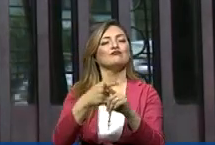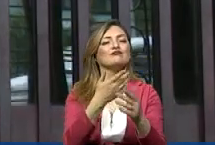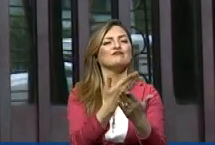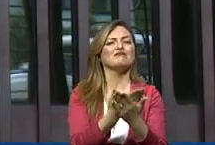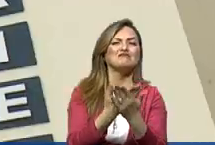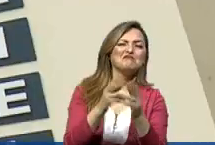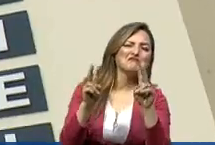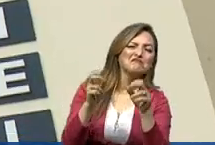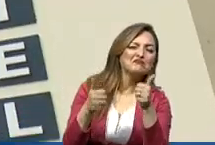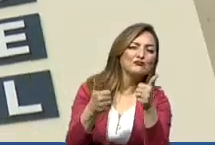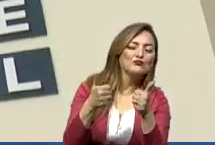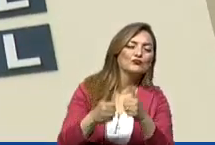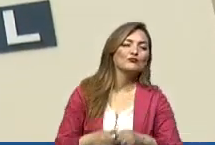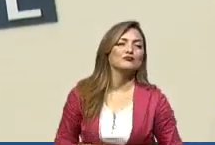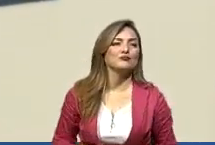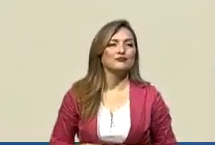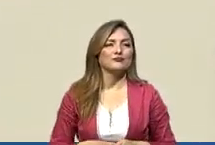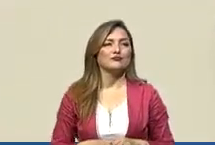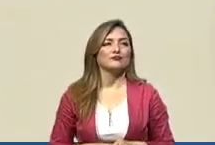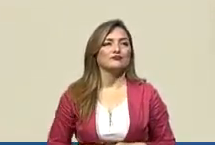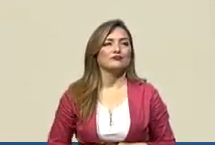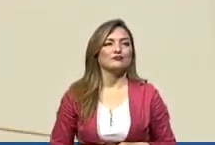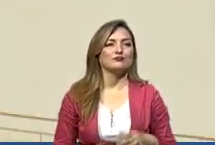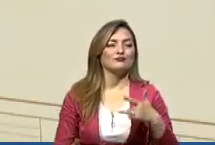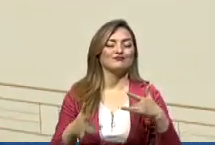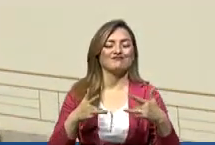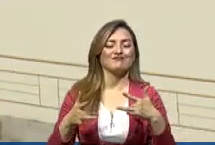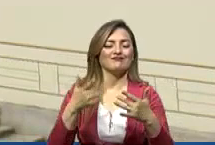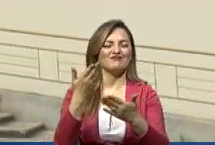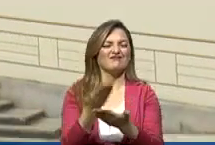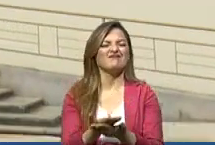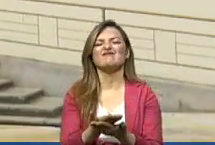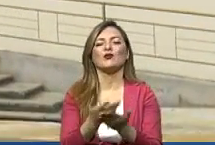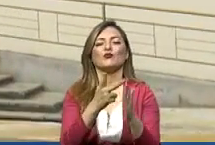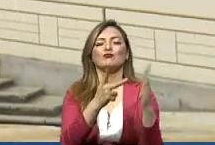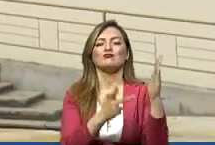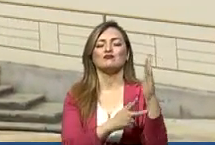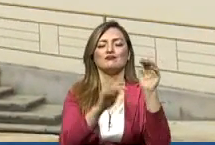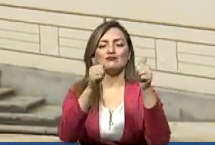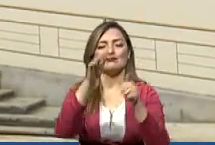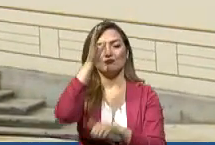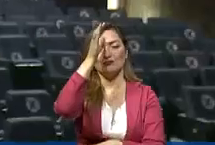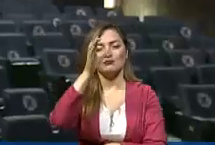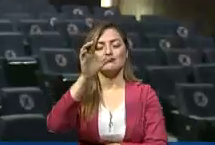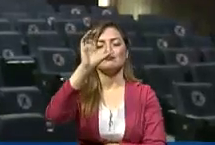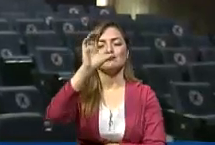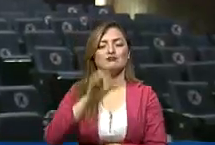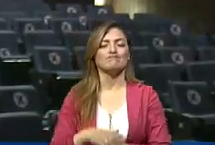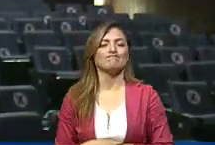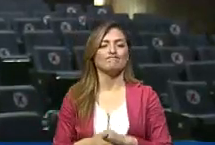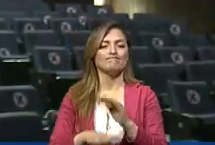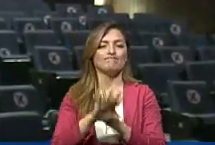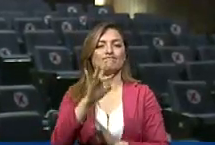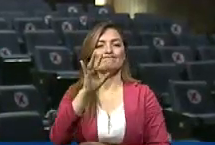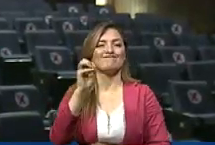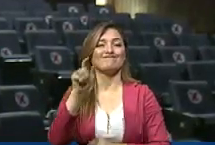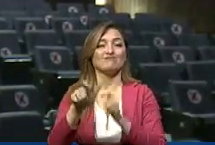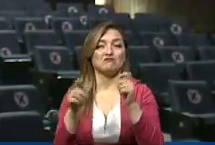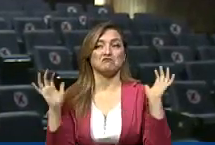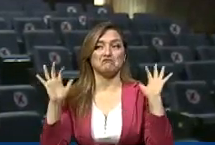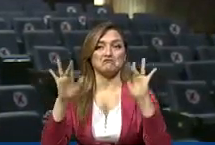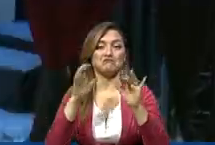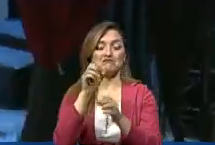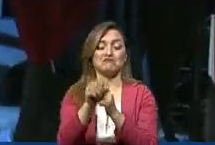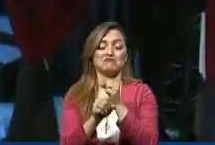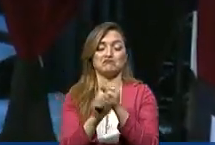cada uno de los artistas. De esta manera, el Teatro San Gabriel apuesta por una programación artística y cultural para recibir a más de 80.000